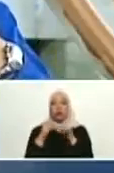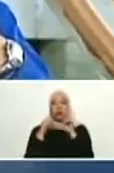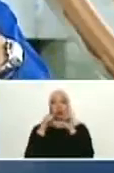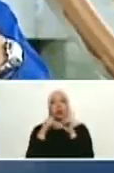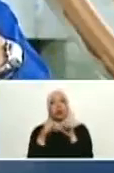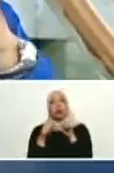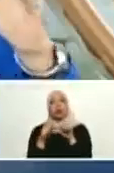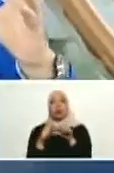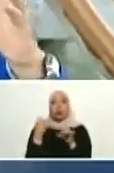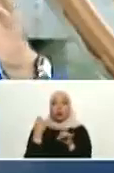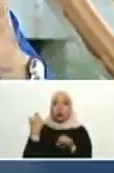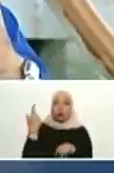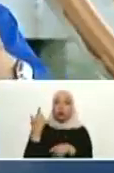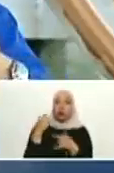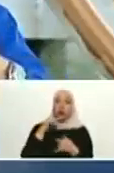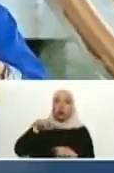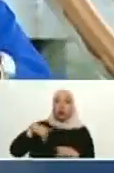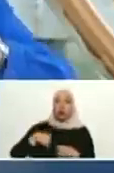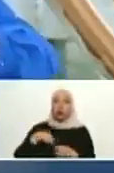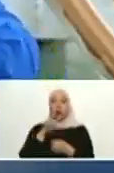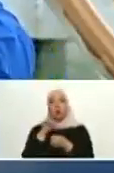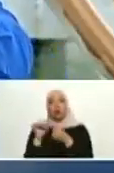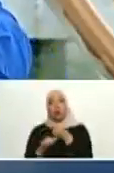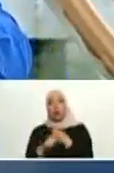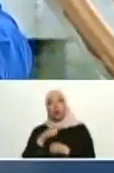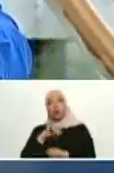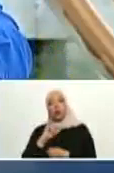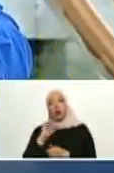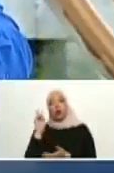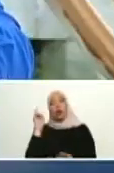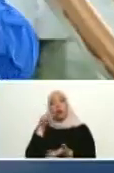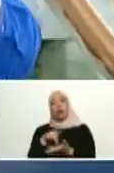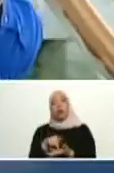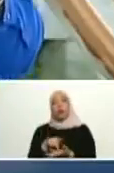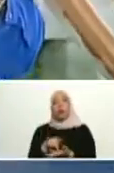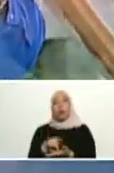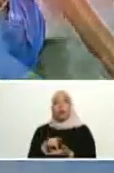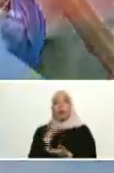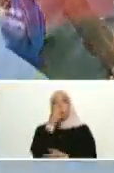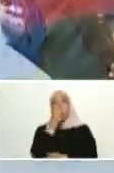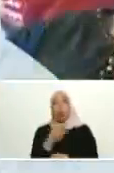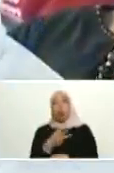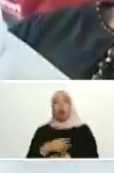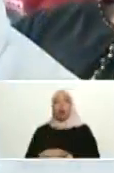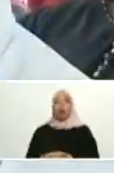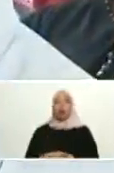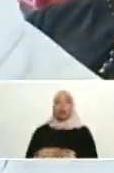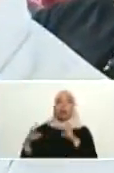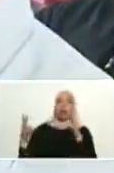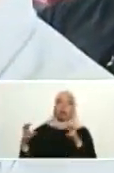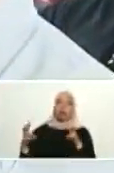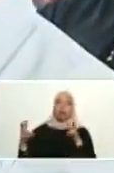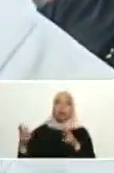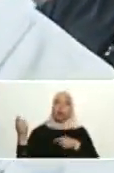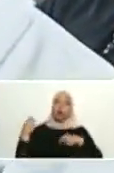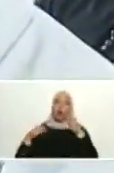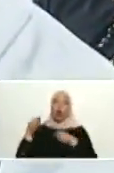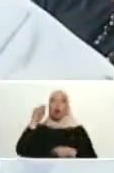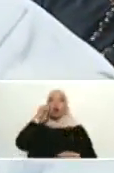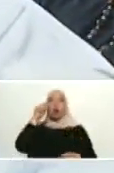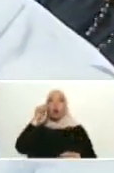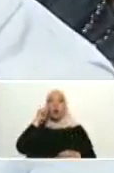Permanentemente. Y lo que dice la vicepresidenta, aquí tenemos presente. Bueno, dos motores. El turismo